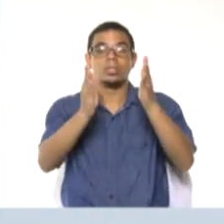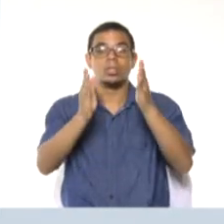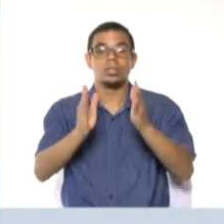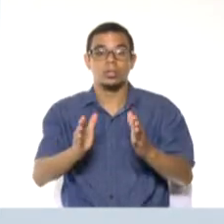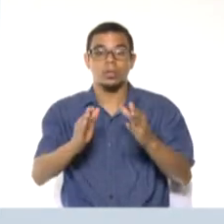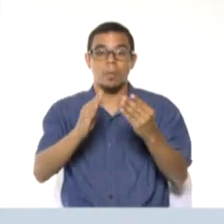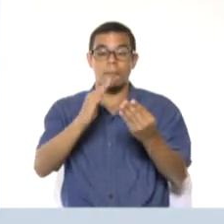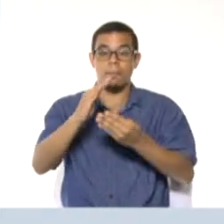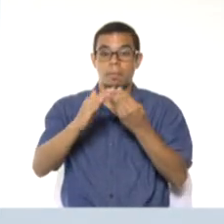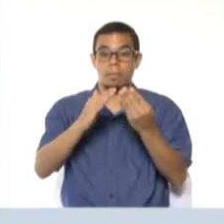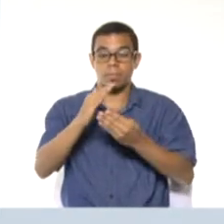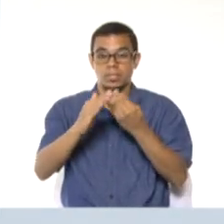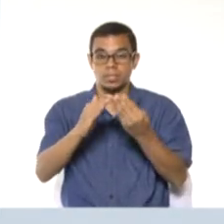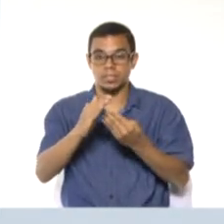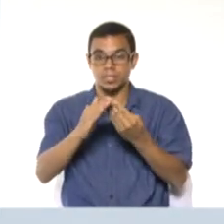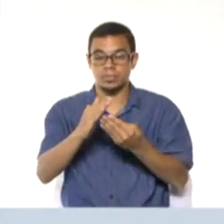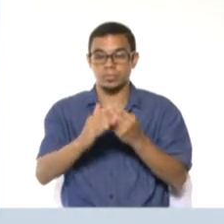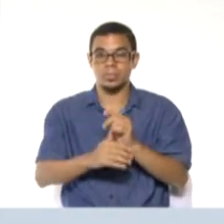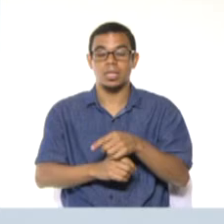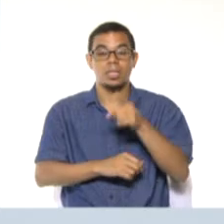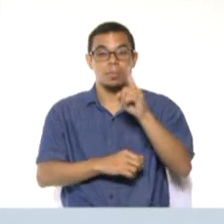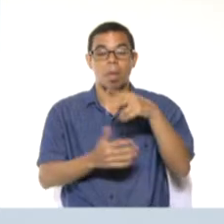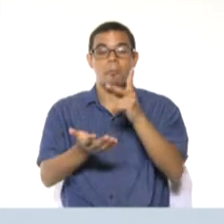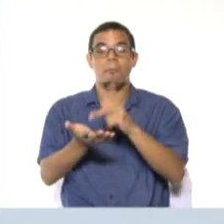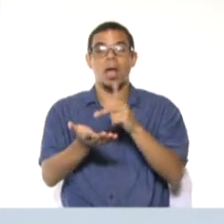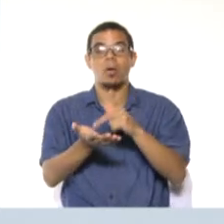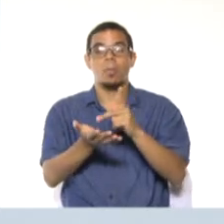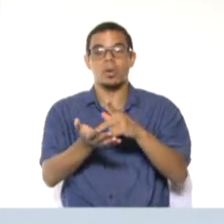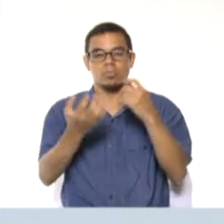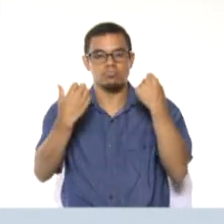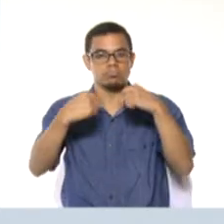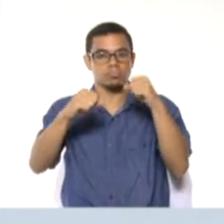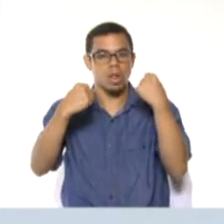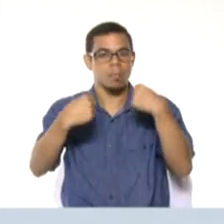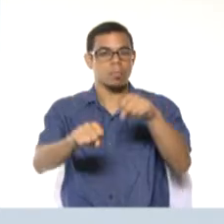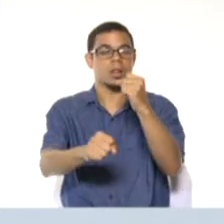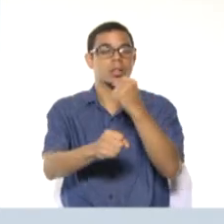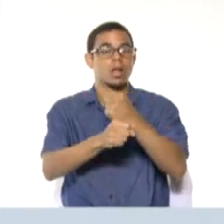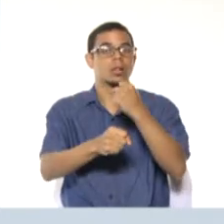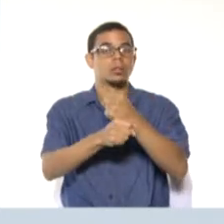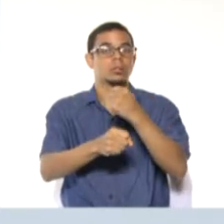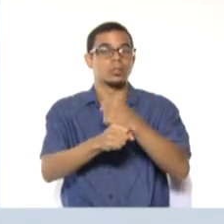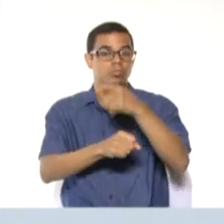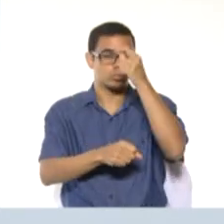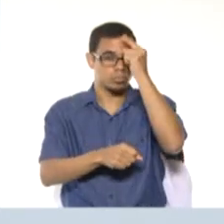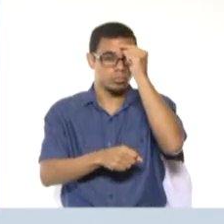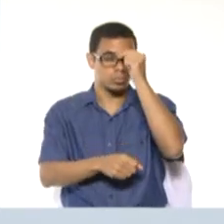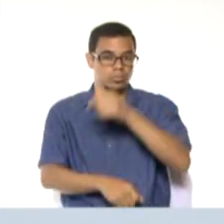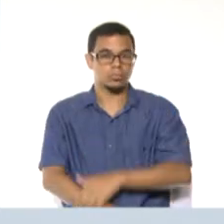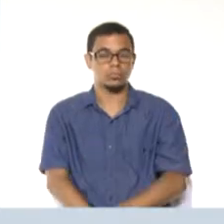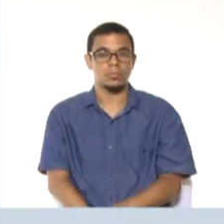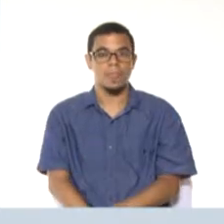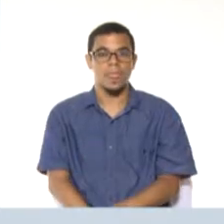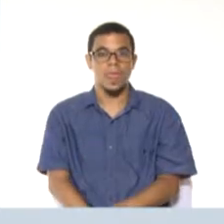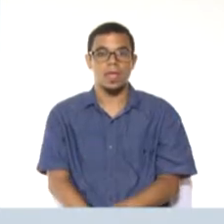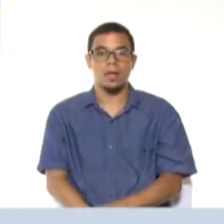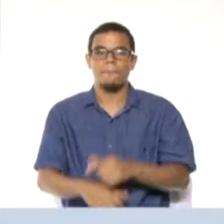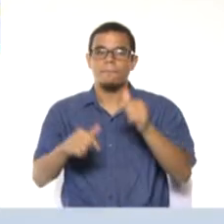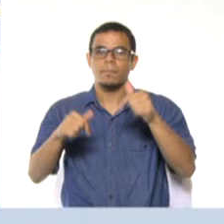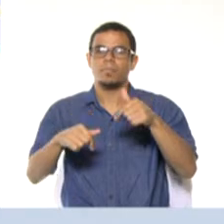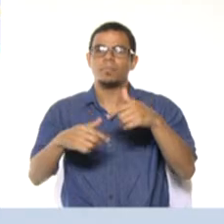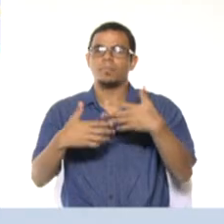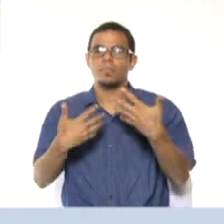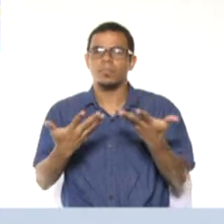estudiantes integrados en el nivel de educación media, pero también para los participantes de los talleres de educación laboral. Y antes de